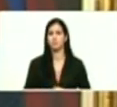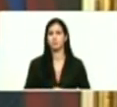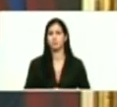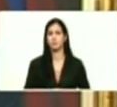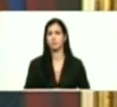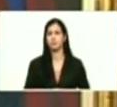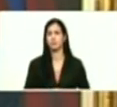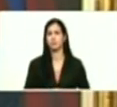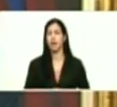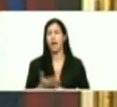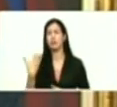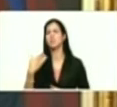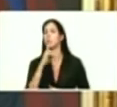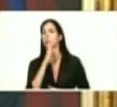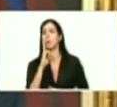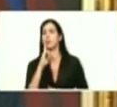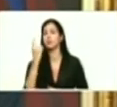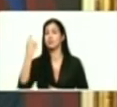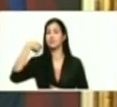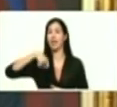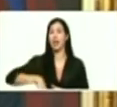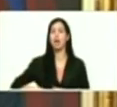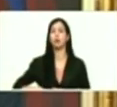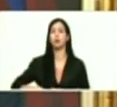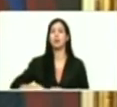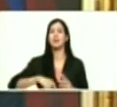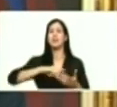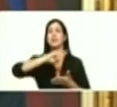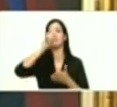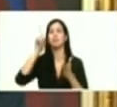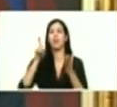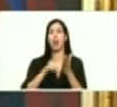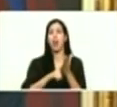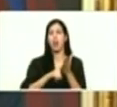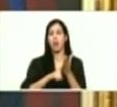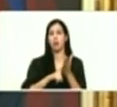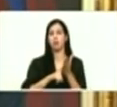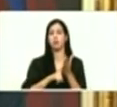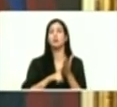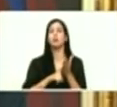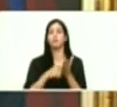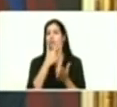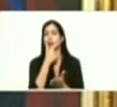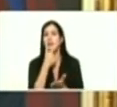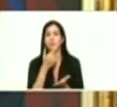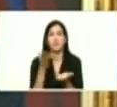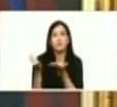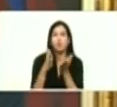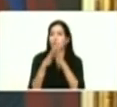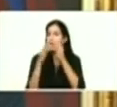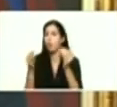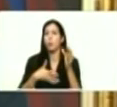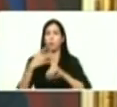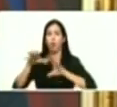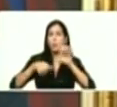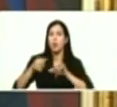lo llamaban en otras épocas el salario integral el acceso a todos los servicios y a derechos sociales